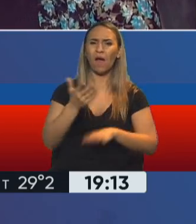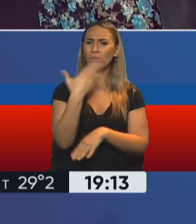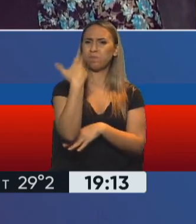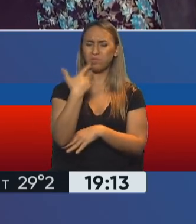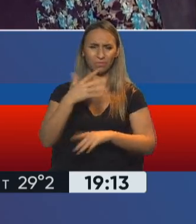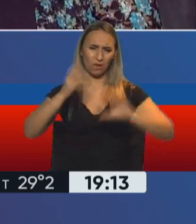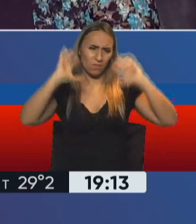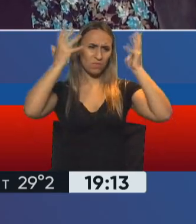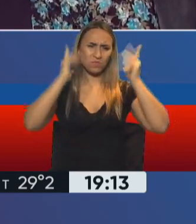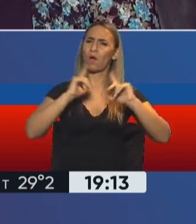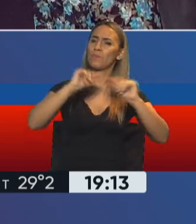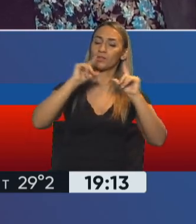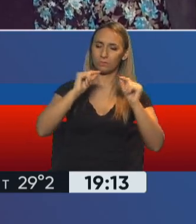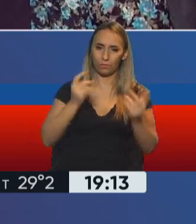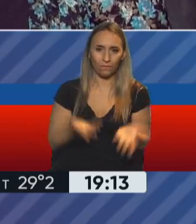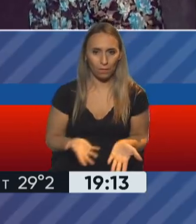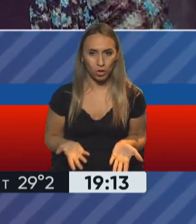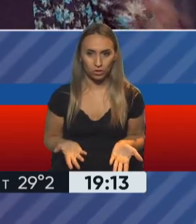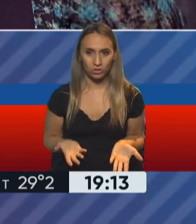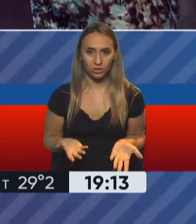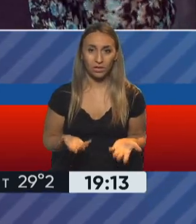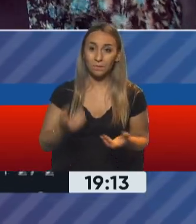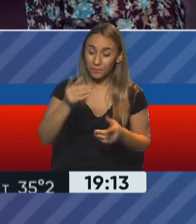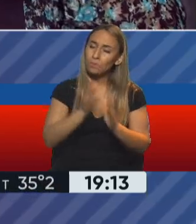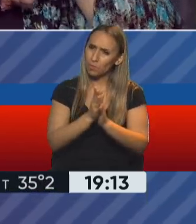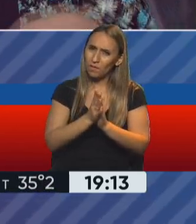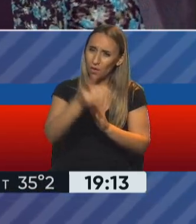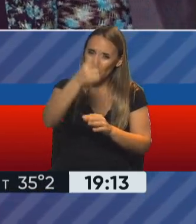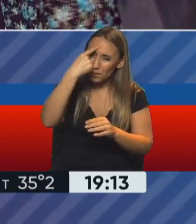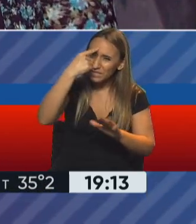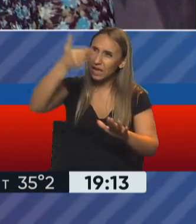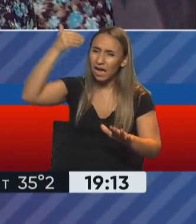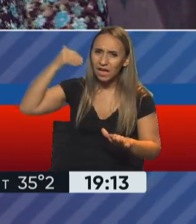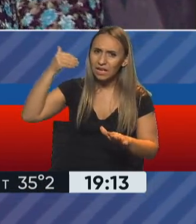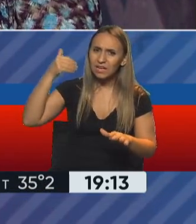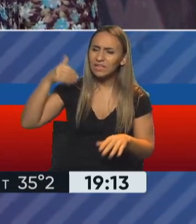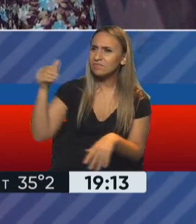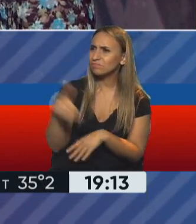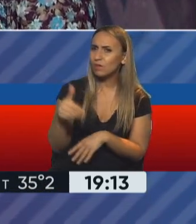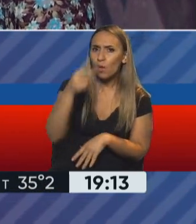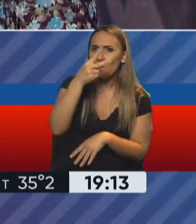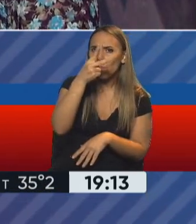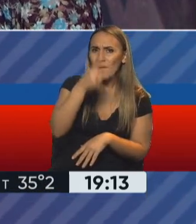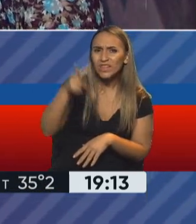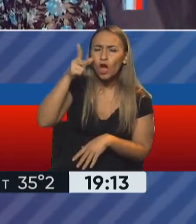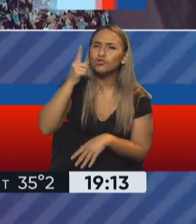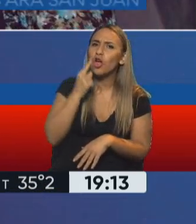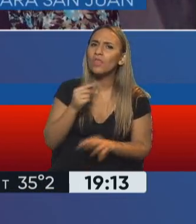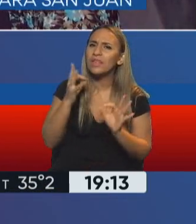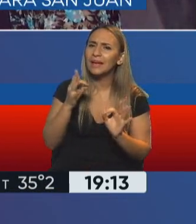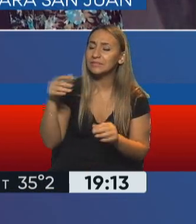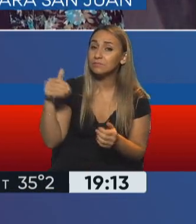por esto. Por favor, recordemos, rebobinemos. ¿Quién tardó 28 días en presentarse? ¿Quién